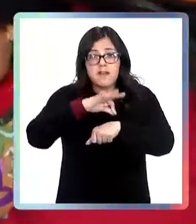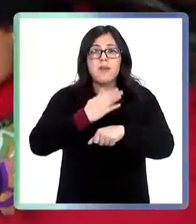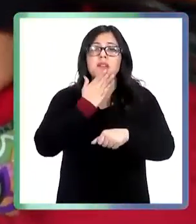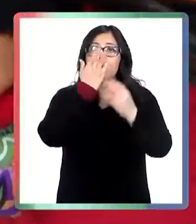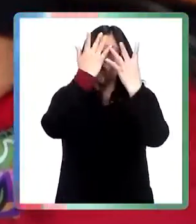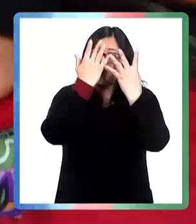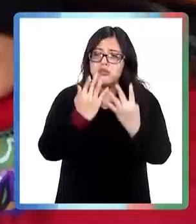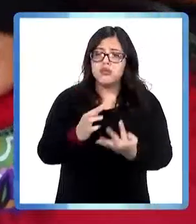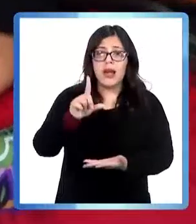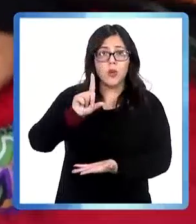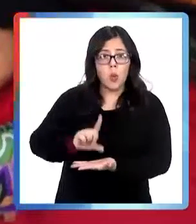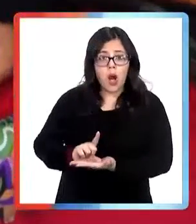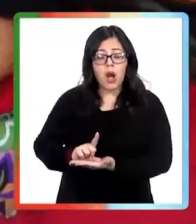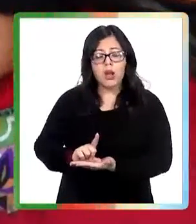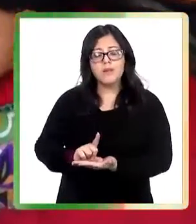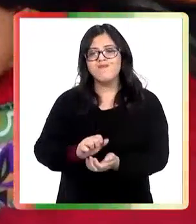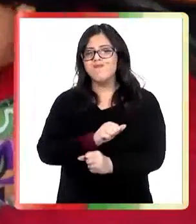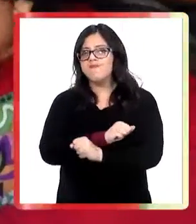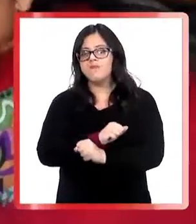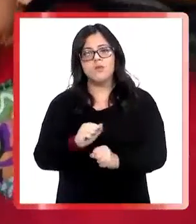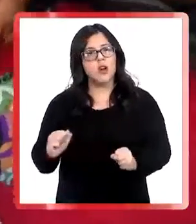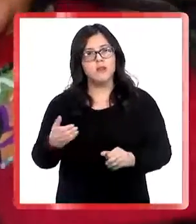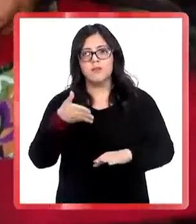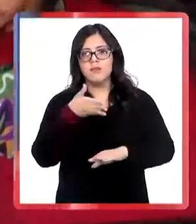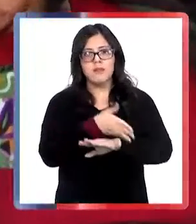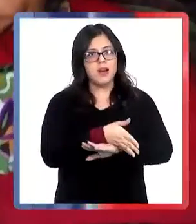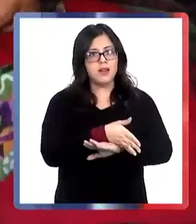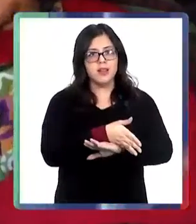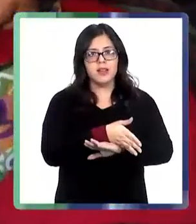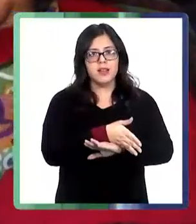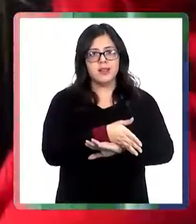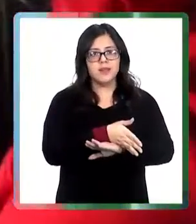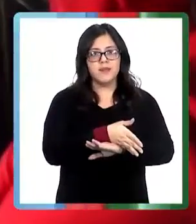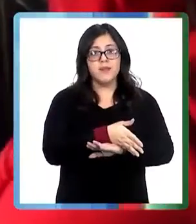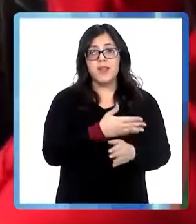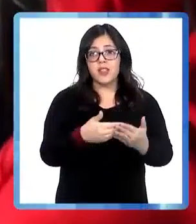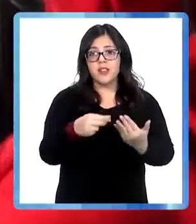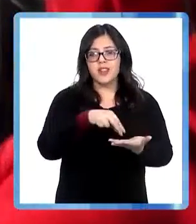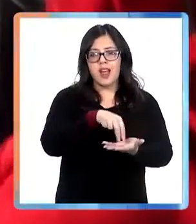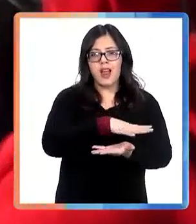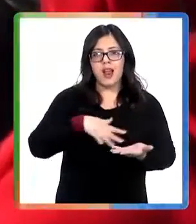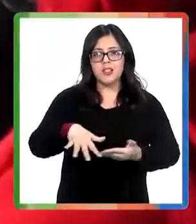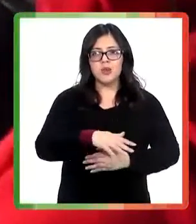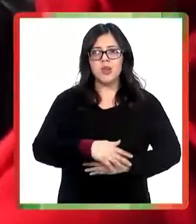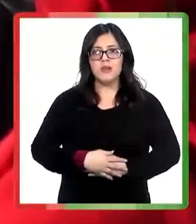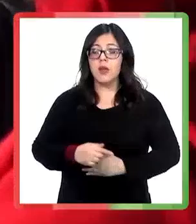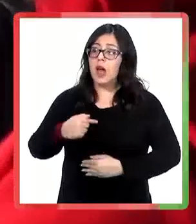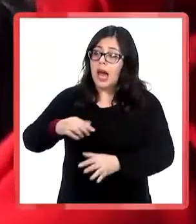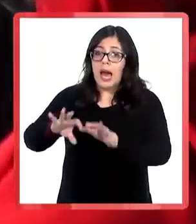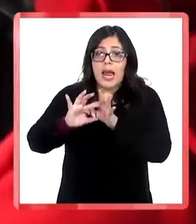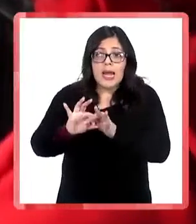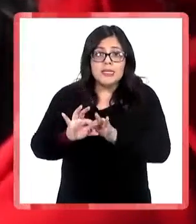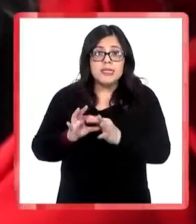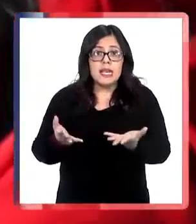comuna, enferma, y con nieve ahí en la zona le hacían imposible poder acceder al sector urbano. Muy